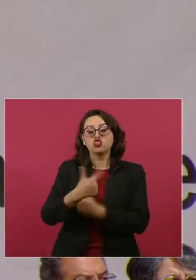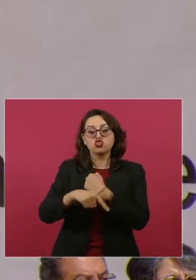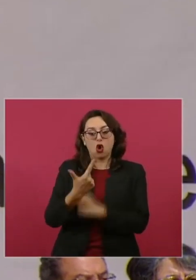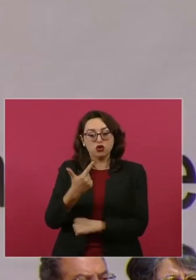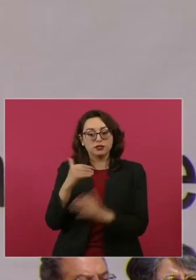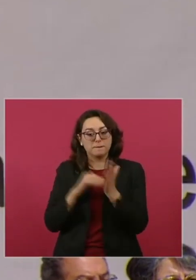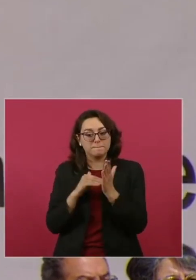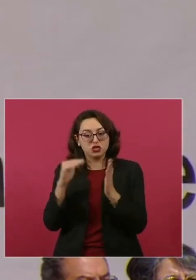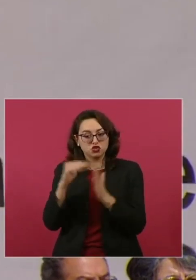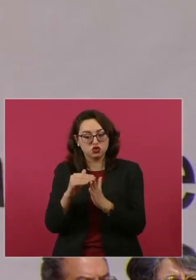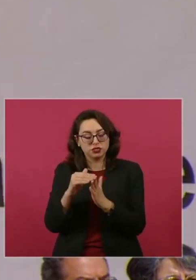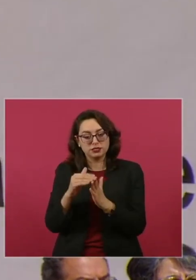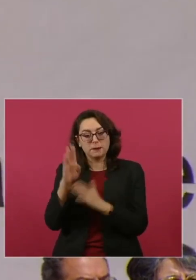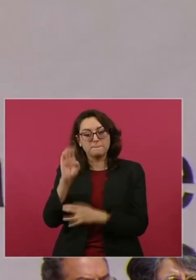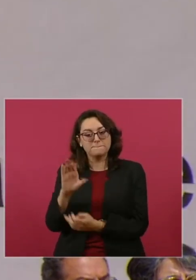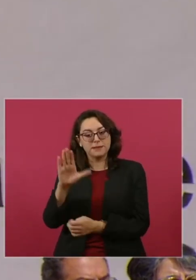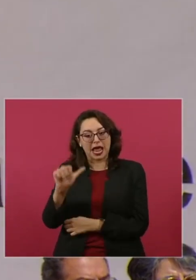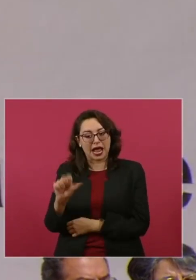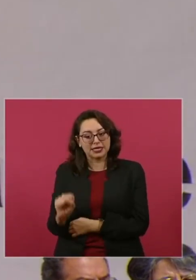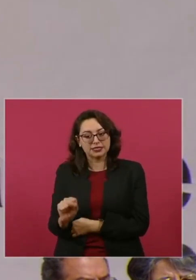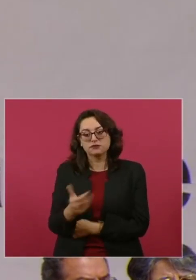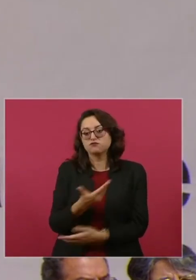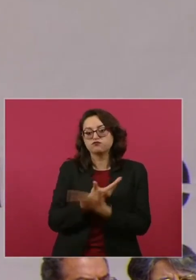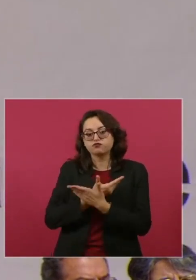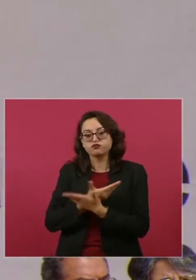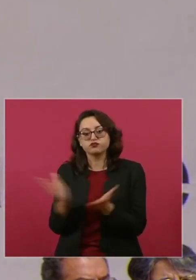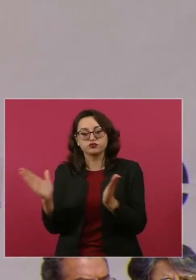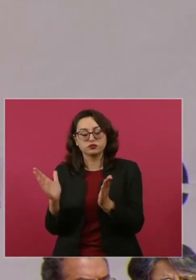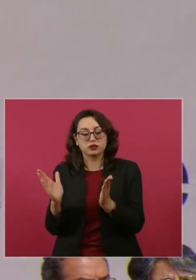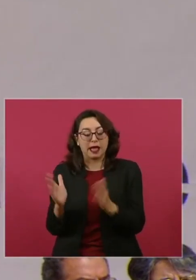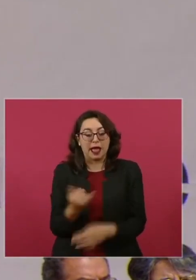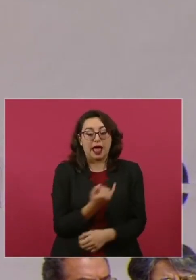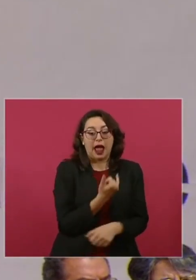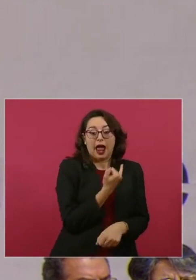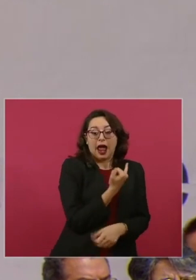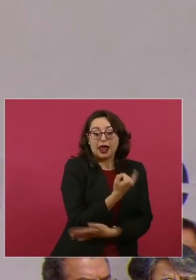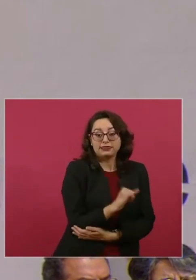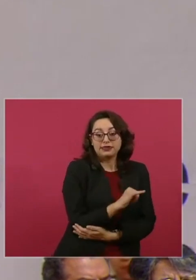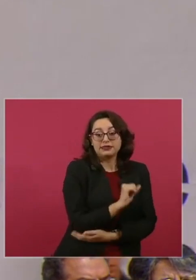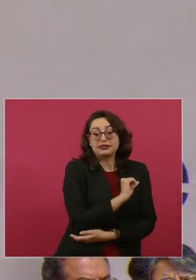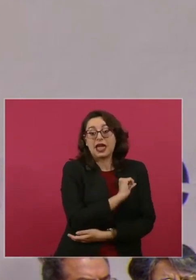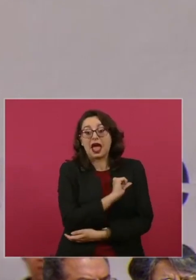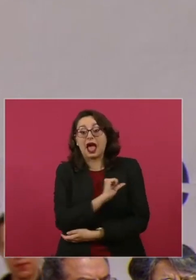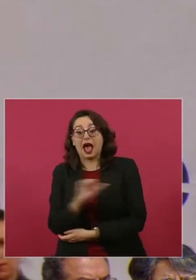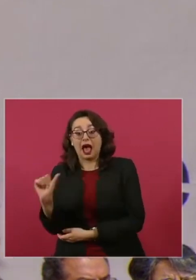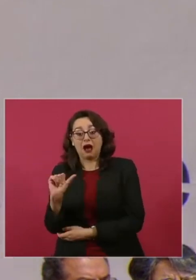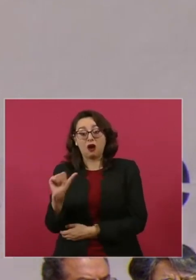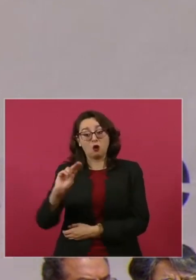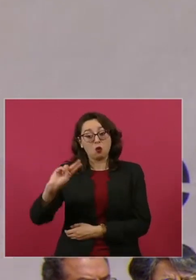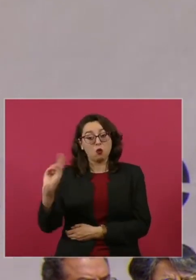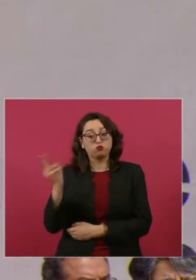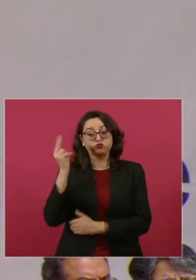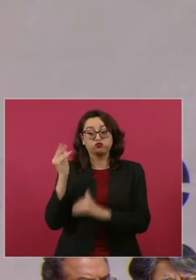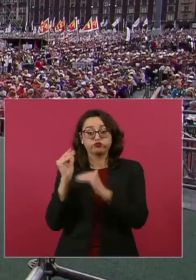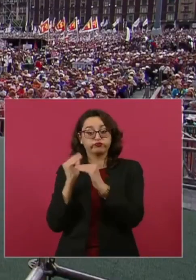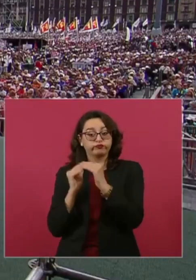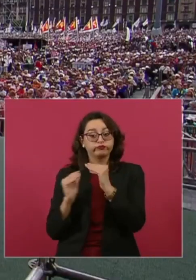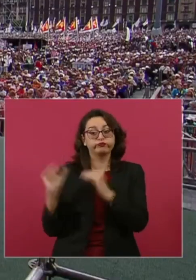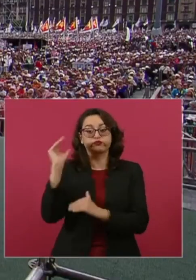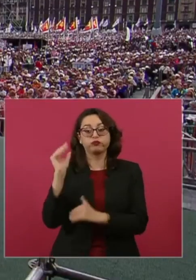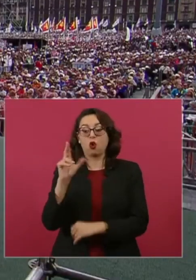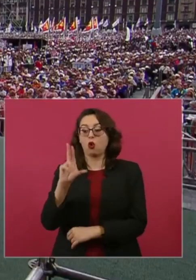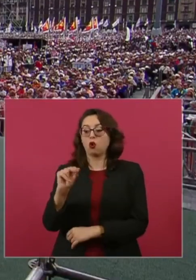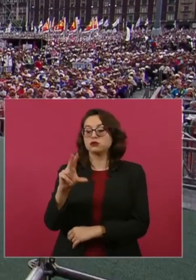preescolar hasta posgrado, working class families, con una inversión anual histórica de